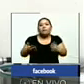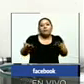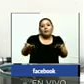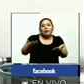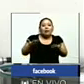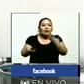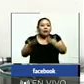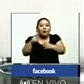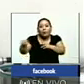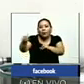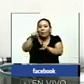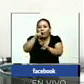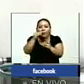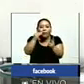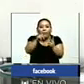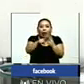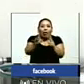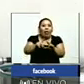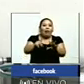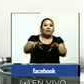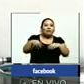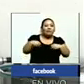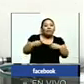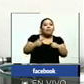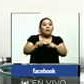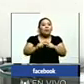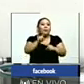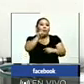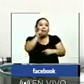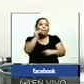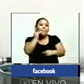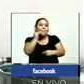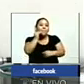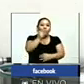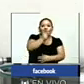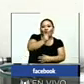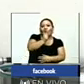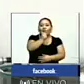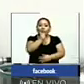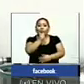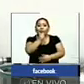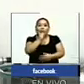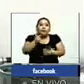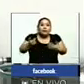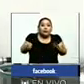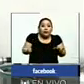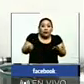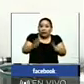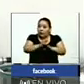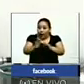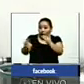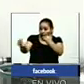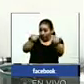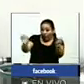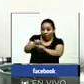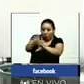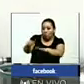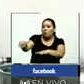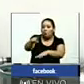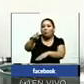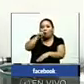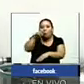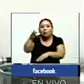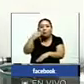quizás no los consideramos padres antivacunas, sino que los consideramos padres que tienen dudas y que al resolver las dudas,